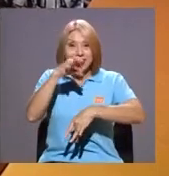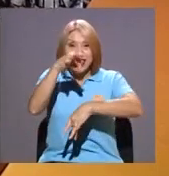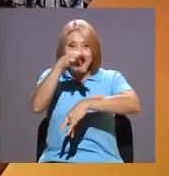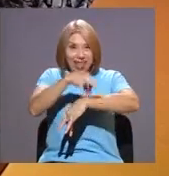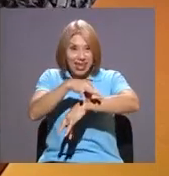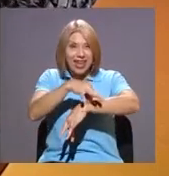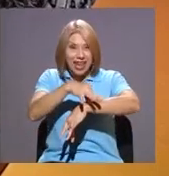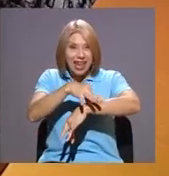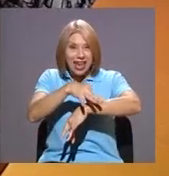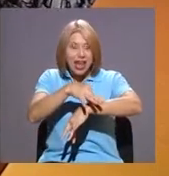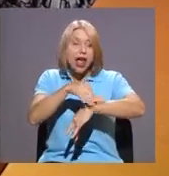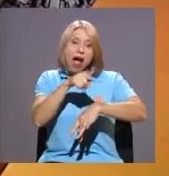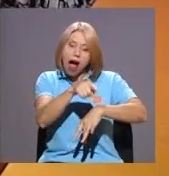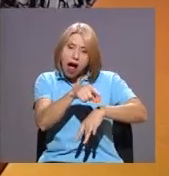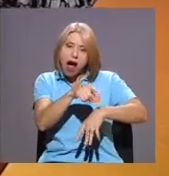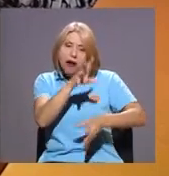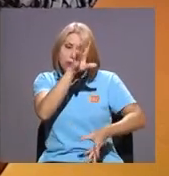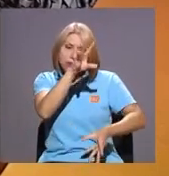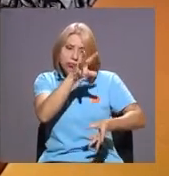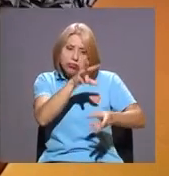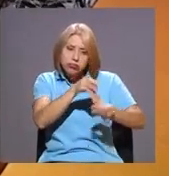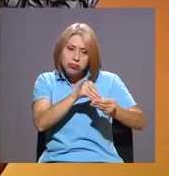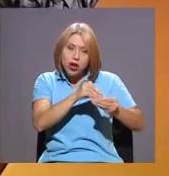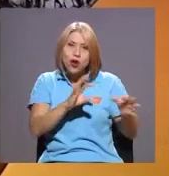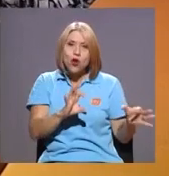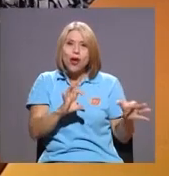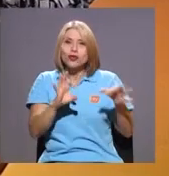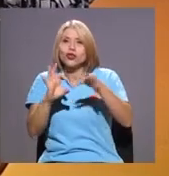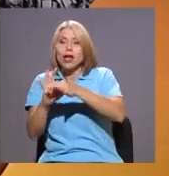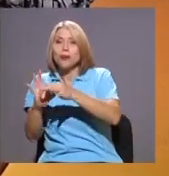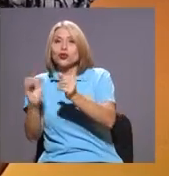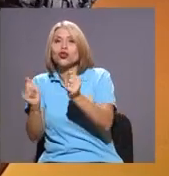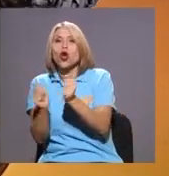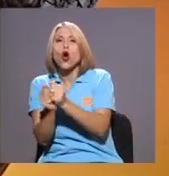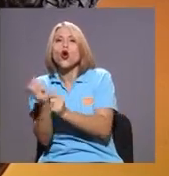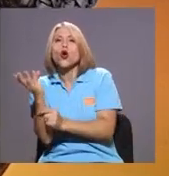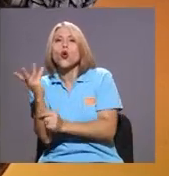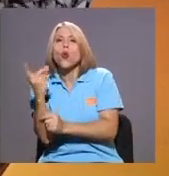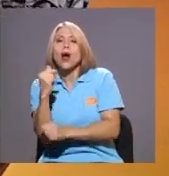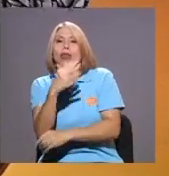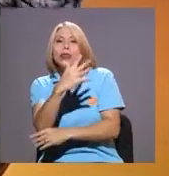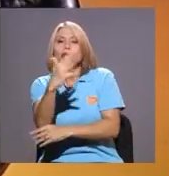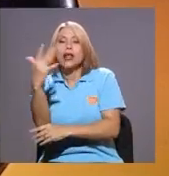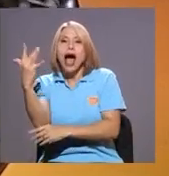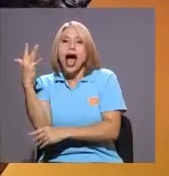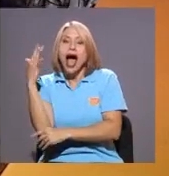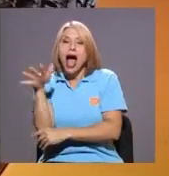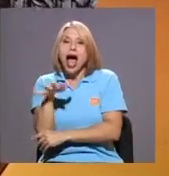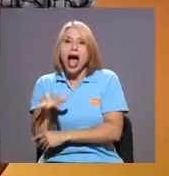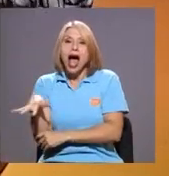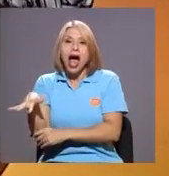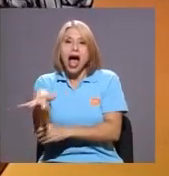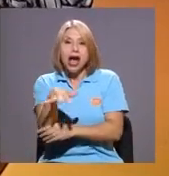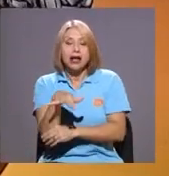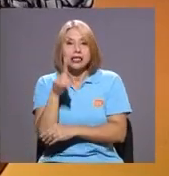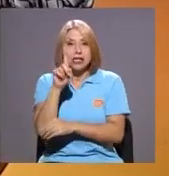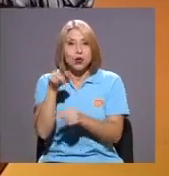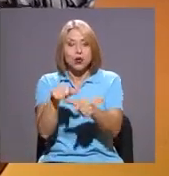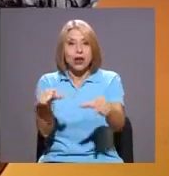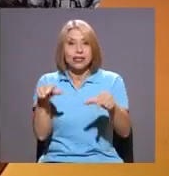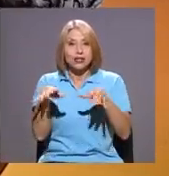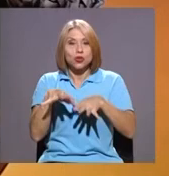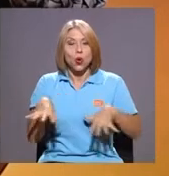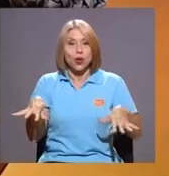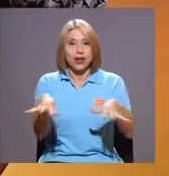habido más casos, con la cantidad de árboles que había en una determinada localidad, zona.